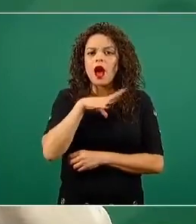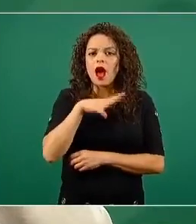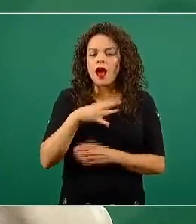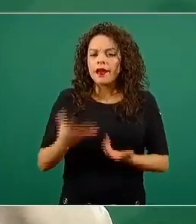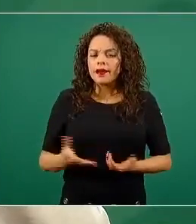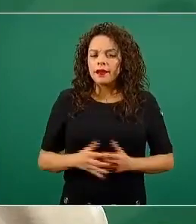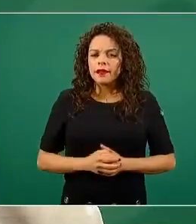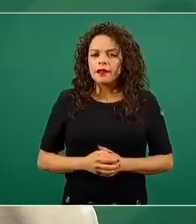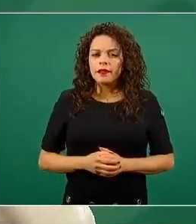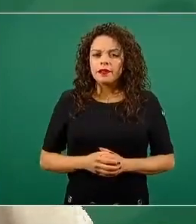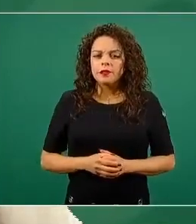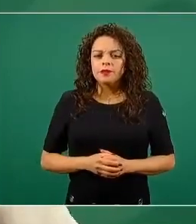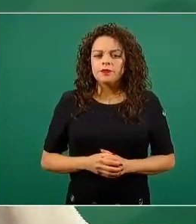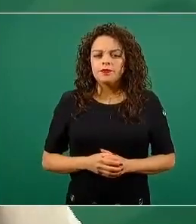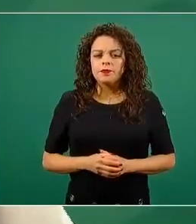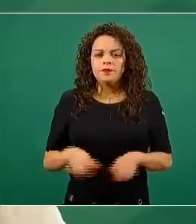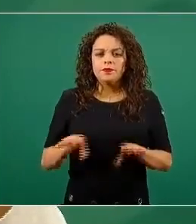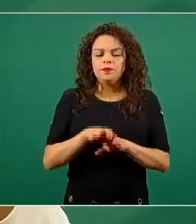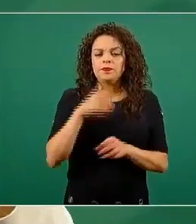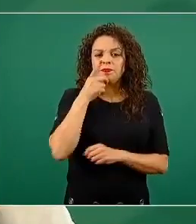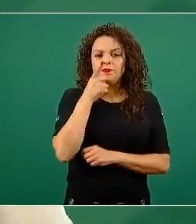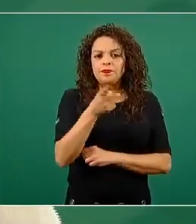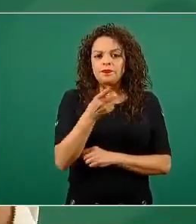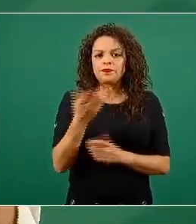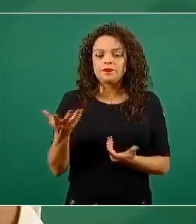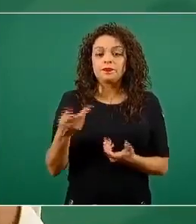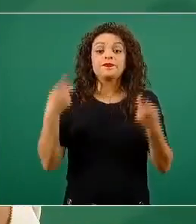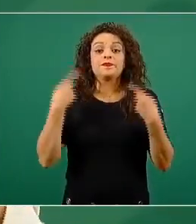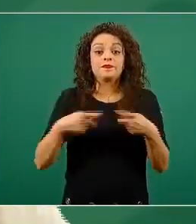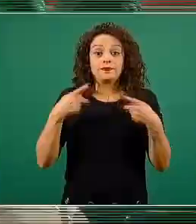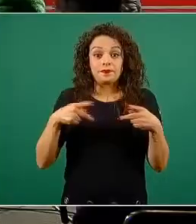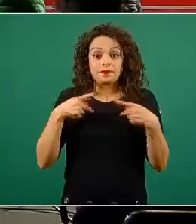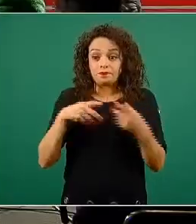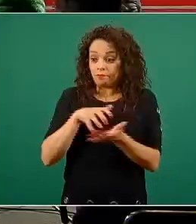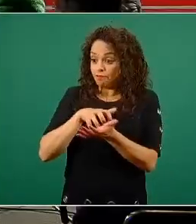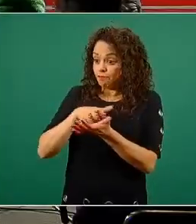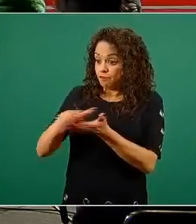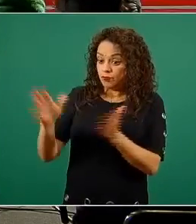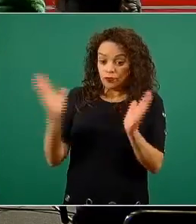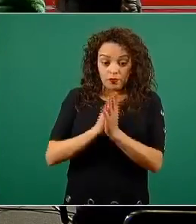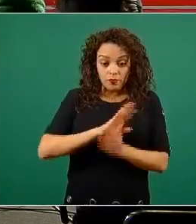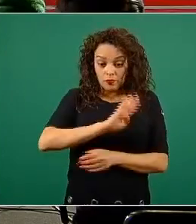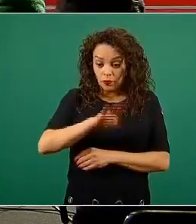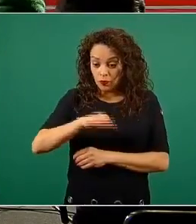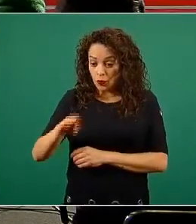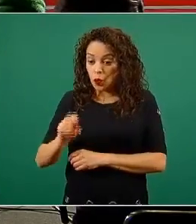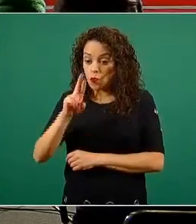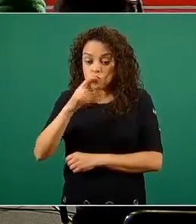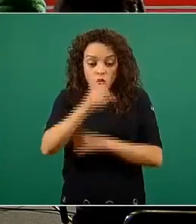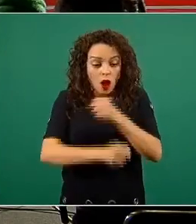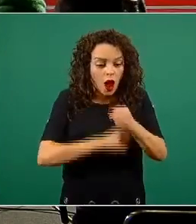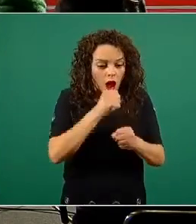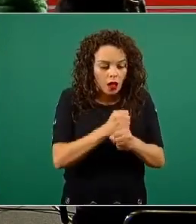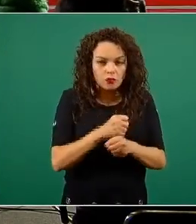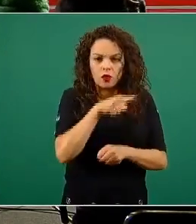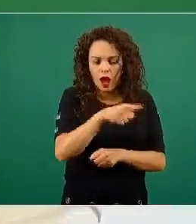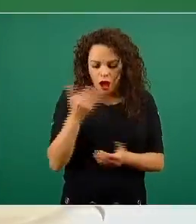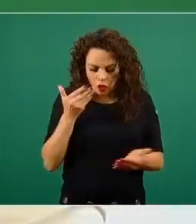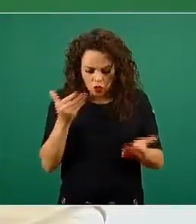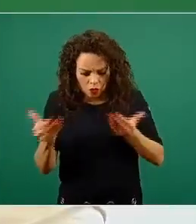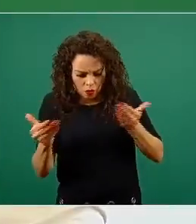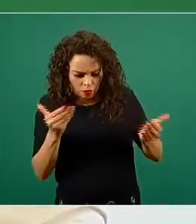sobre la cantidad de personas que han fallecido de acuerdo a su grupo de edad y la comparan con el